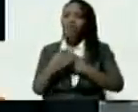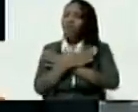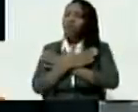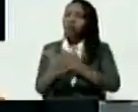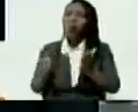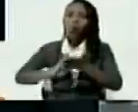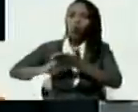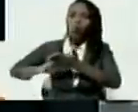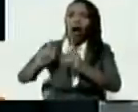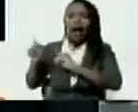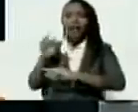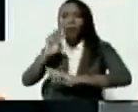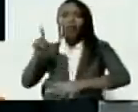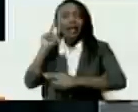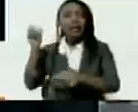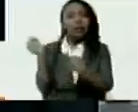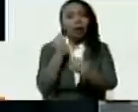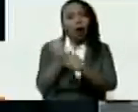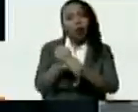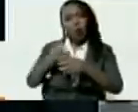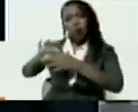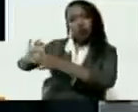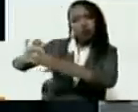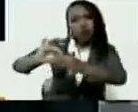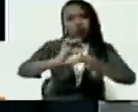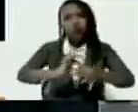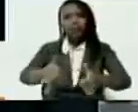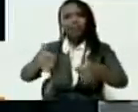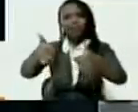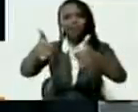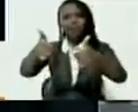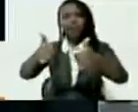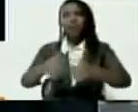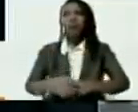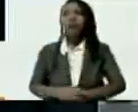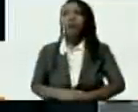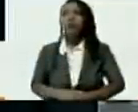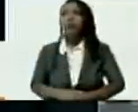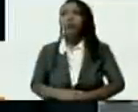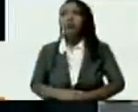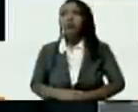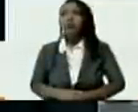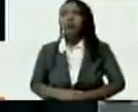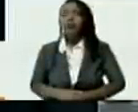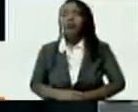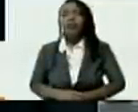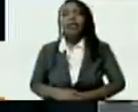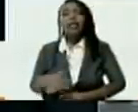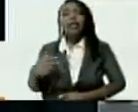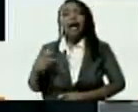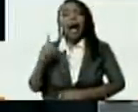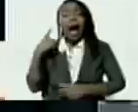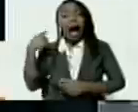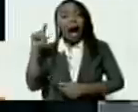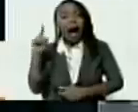que podamos trabajar mancomunadamente. Hay que tomar